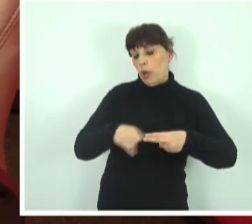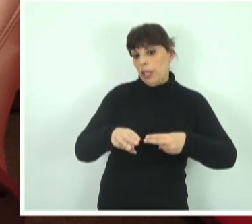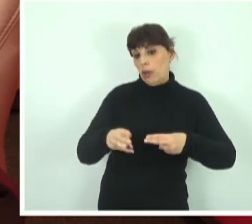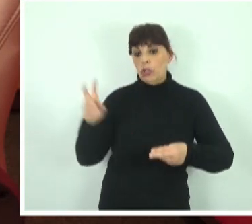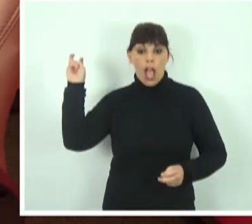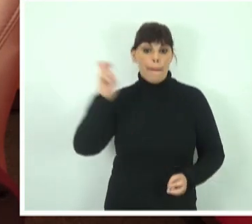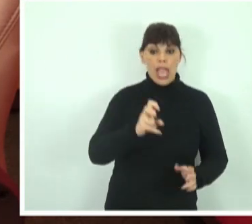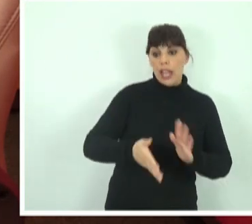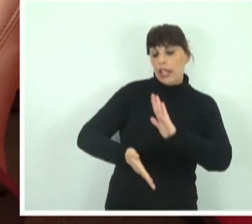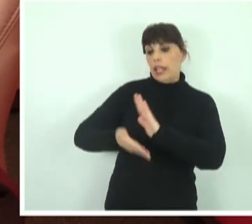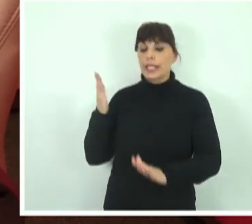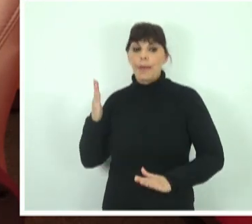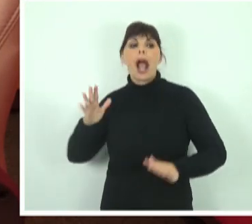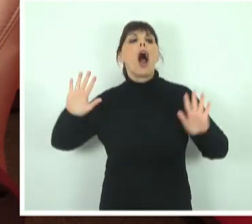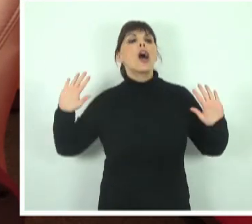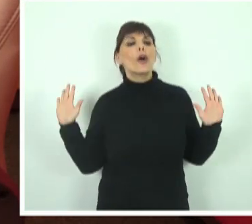no.